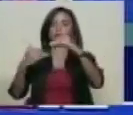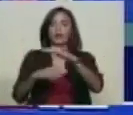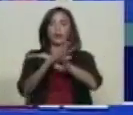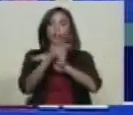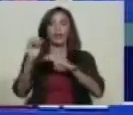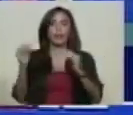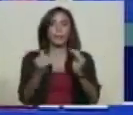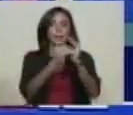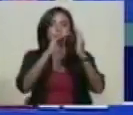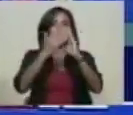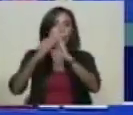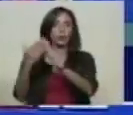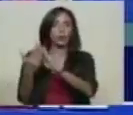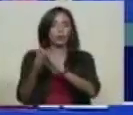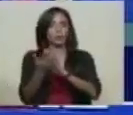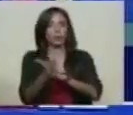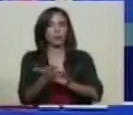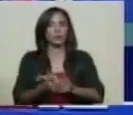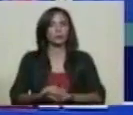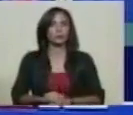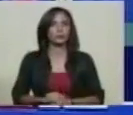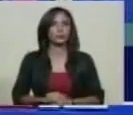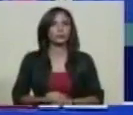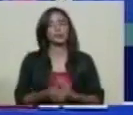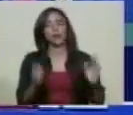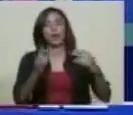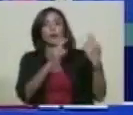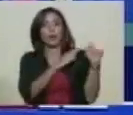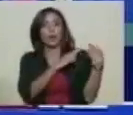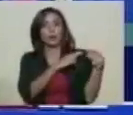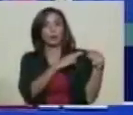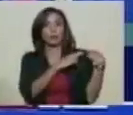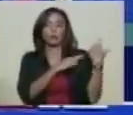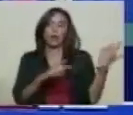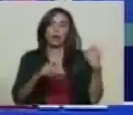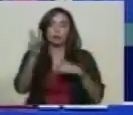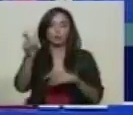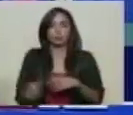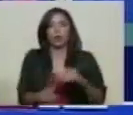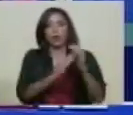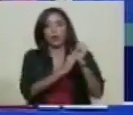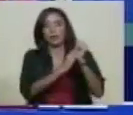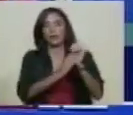40.000 comunidades con un jefe, una jefa, un líder, una líder.